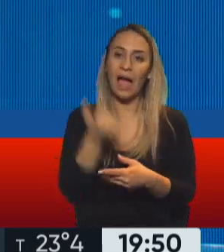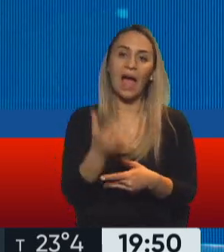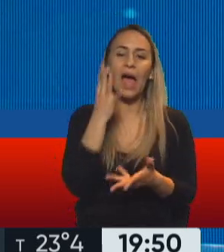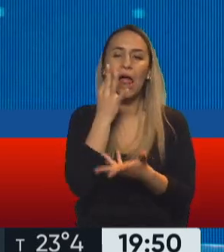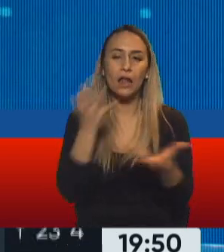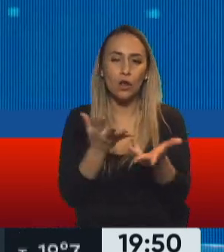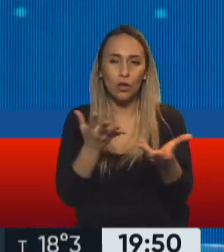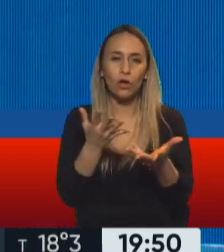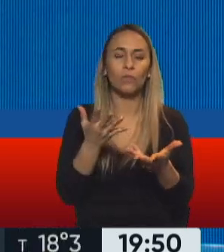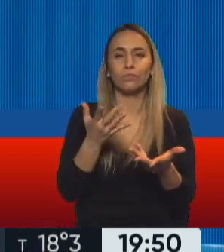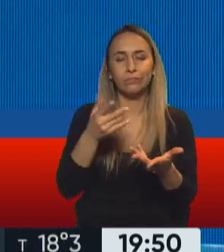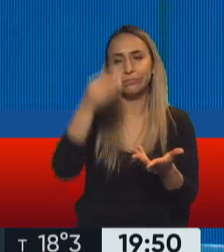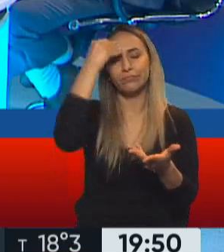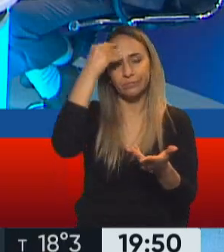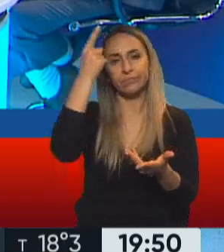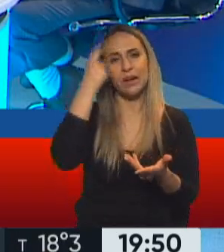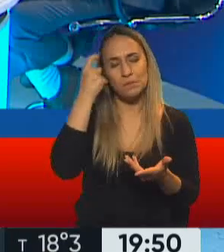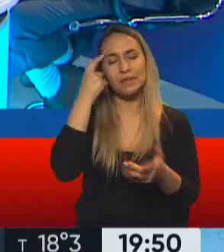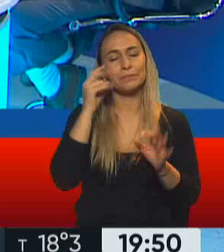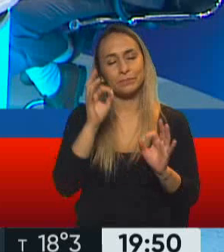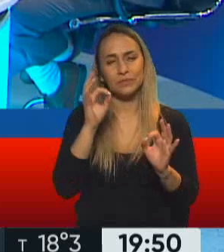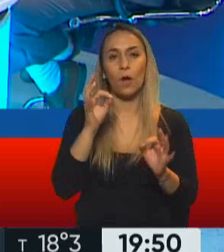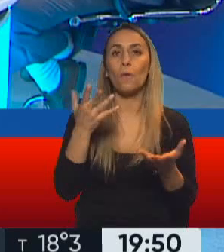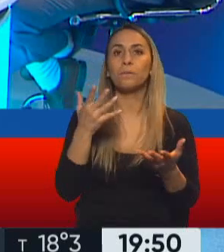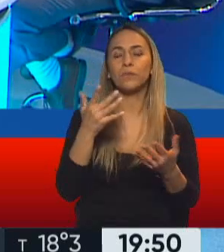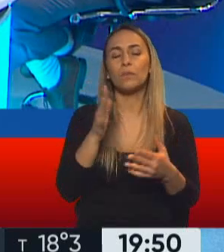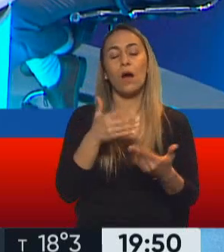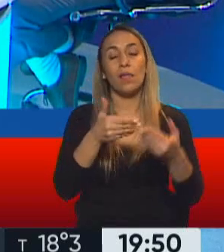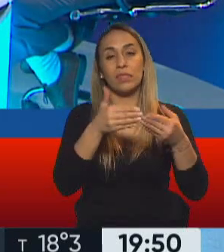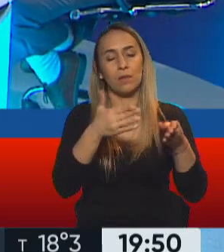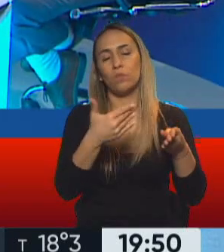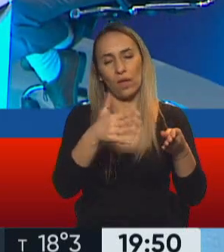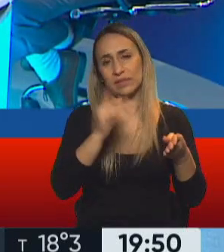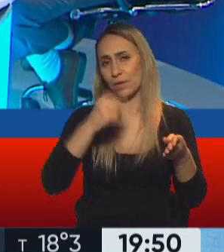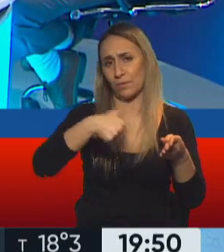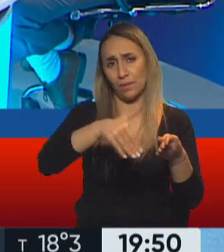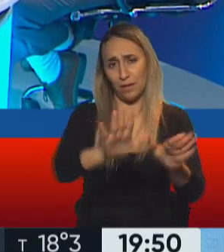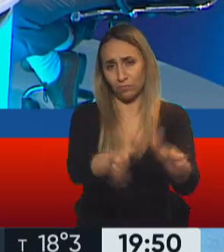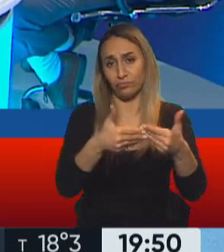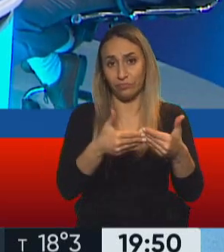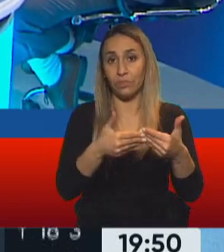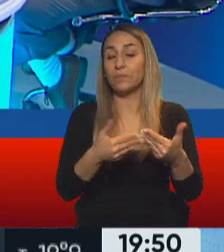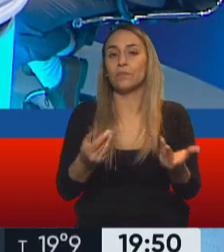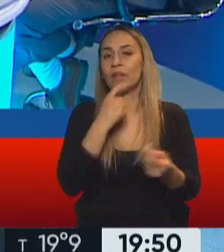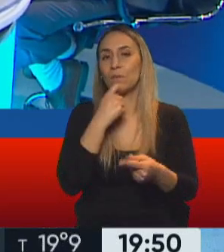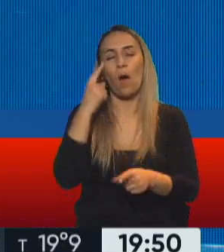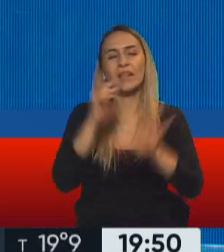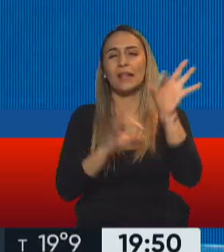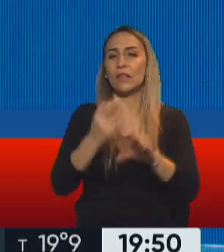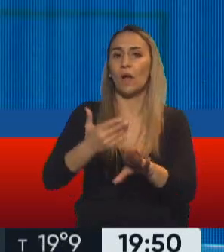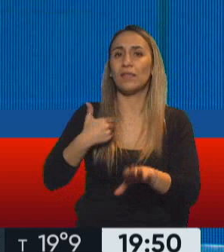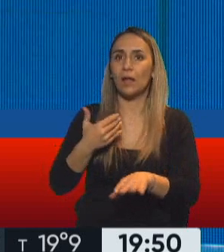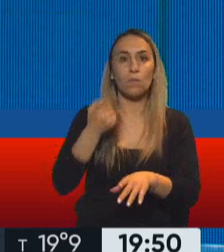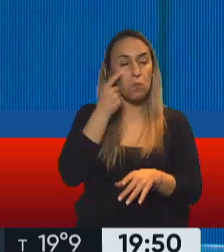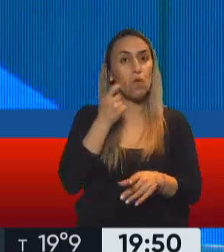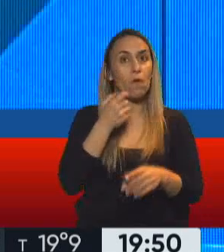¿Qué contemplaría un nuevo retroceso? ¿Qué es lo que se dieron cuenta que funcionó y qué es lo que se dieron cuenta que si tuviesen que cerrar,